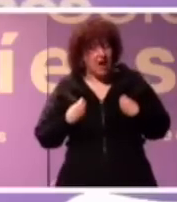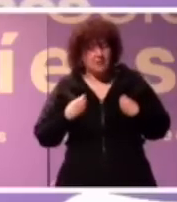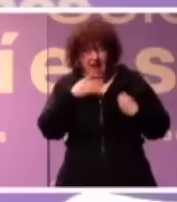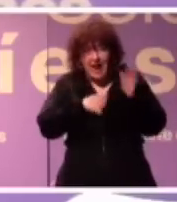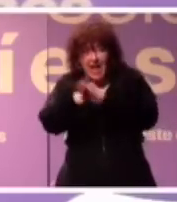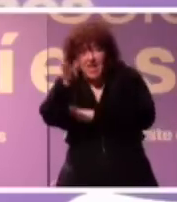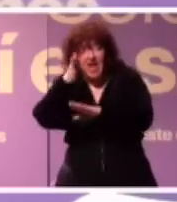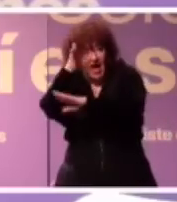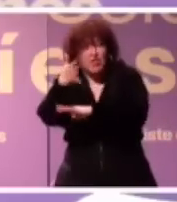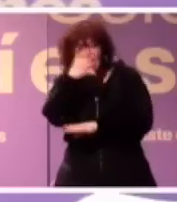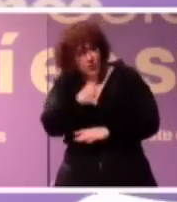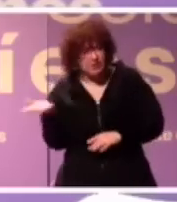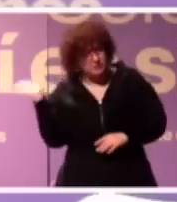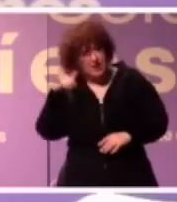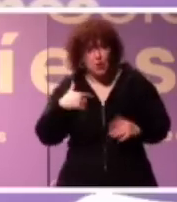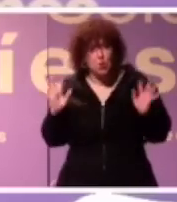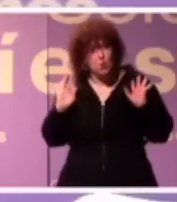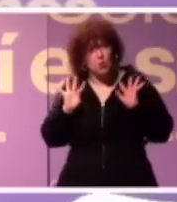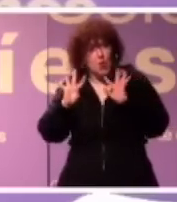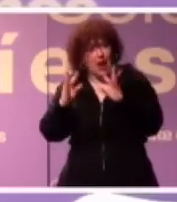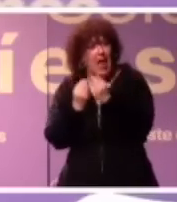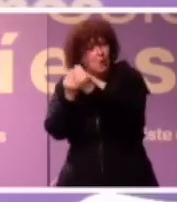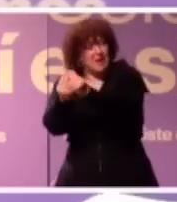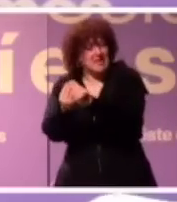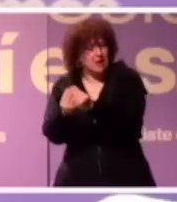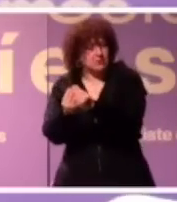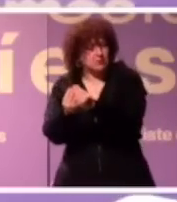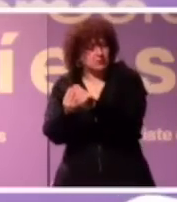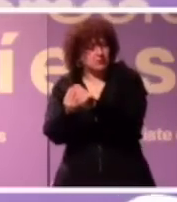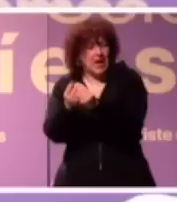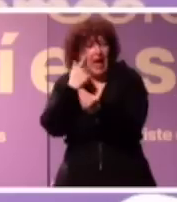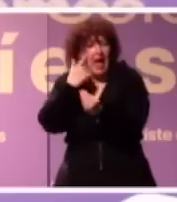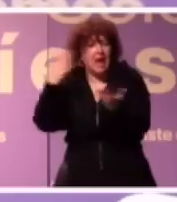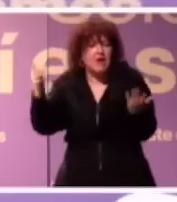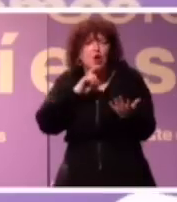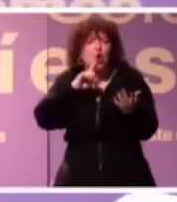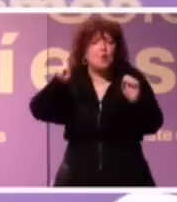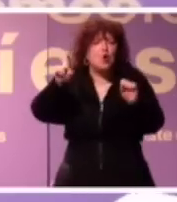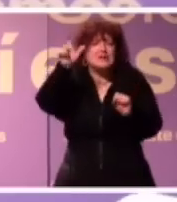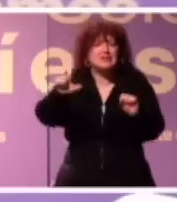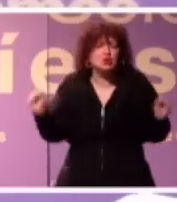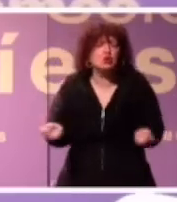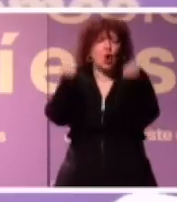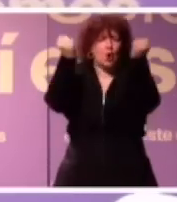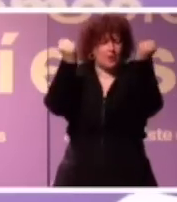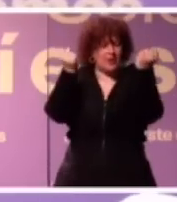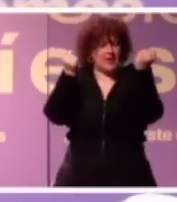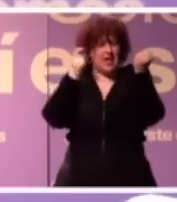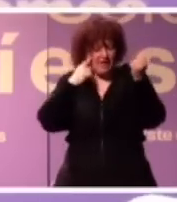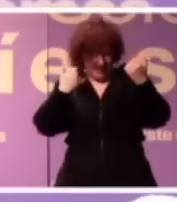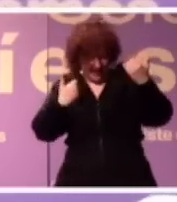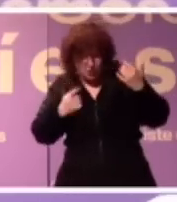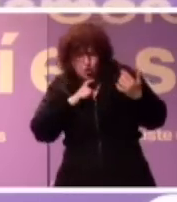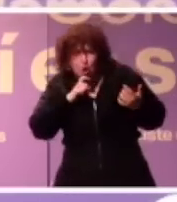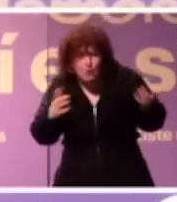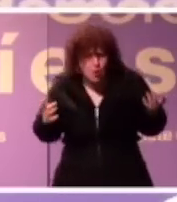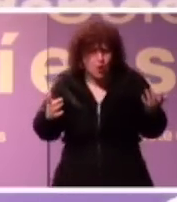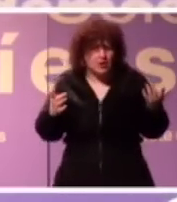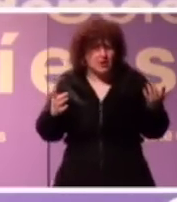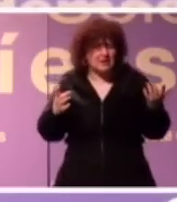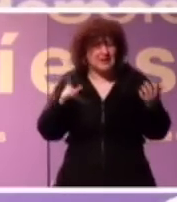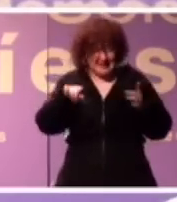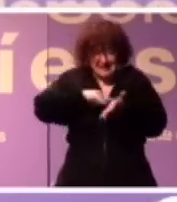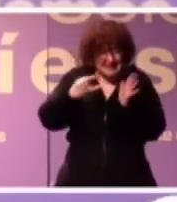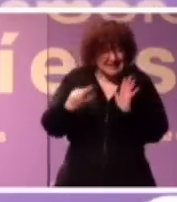quiere que la acompañemos a denunciar veréis como su credibilidad disminuye conforme incrementan sus signos vitales Este